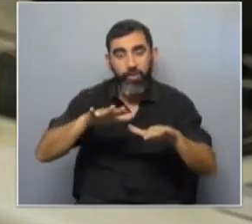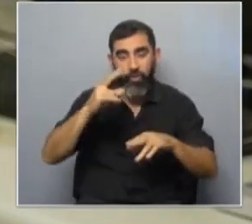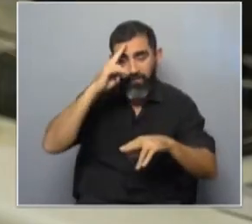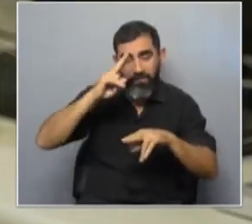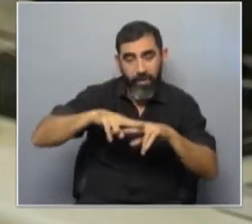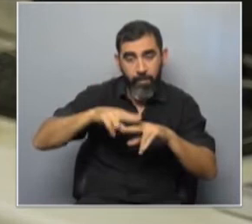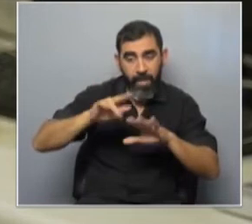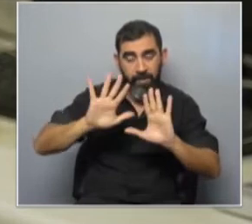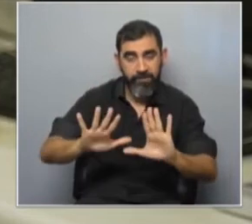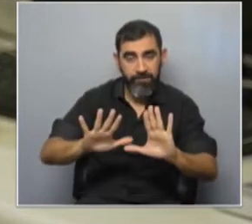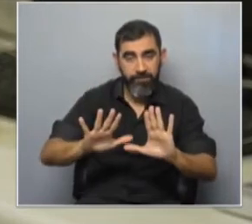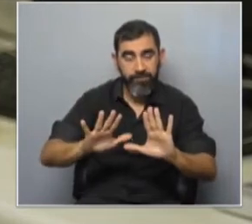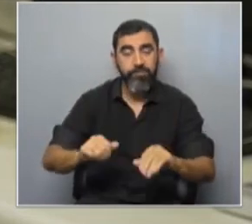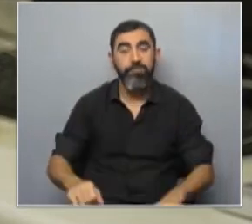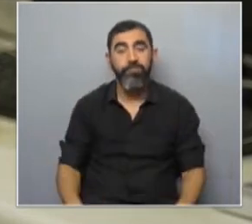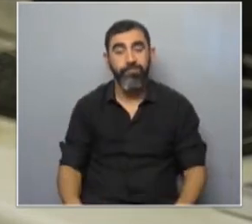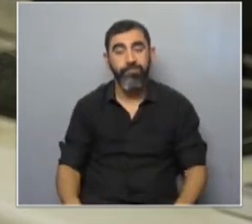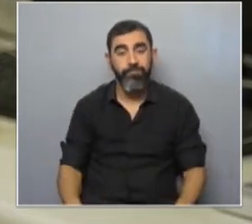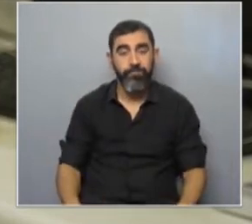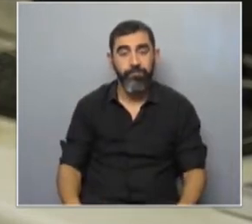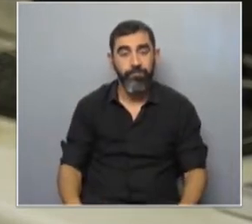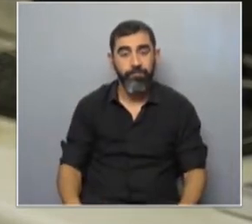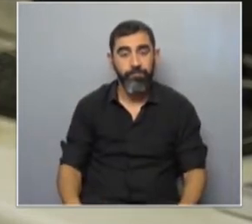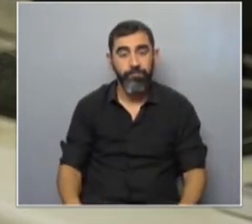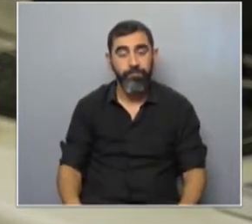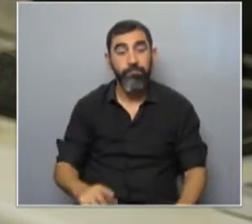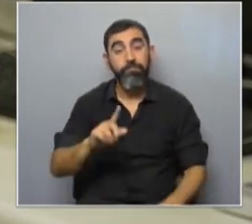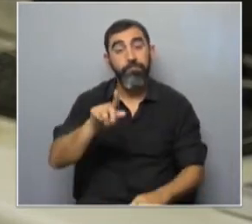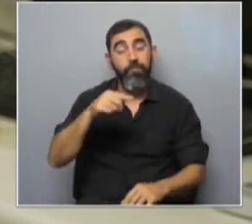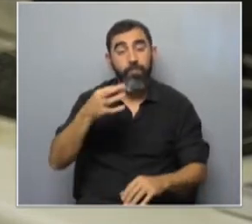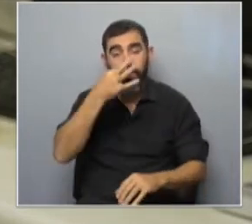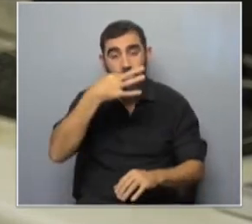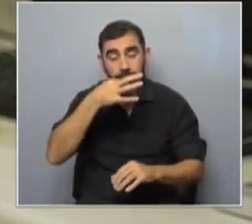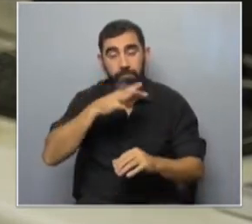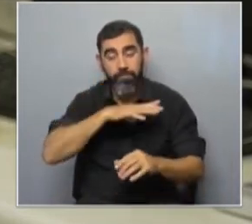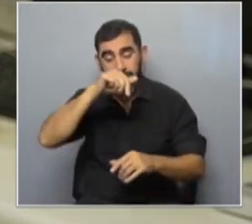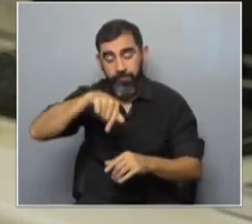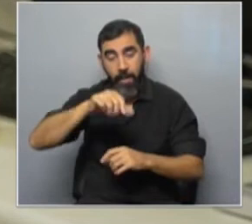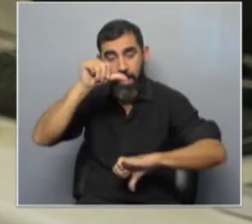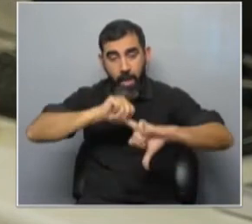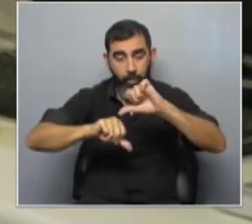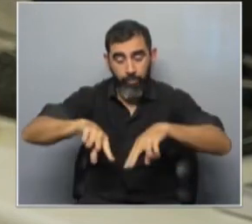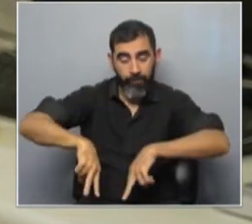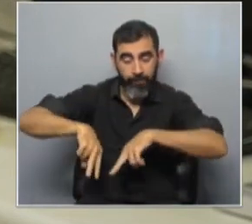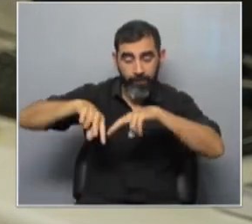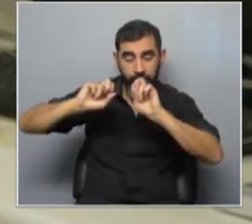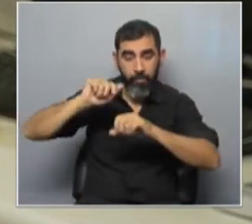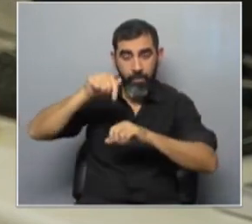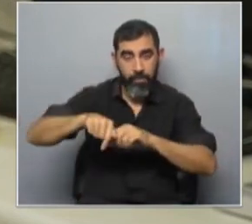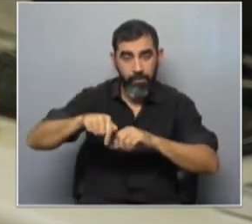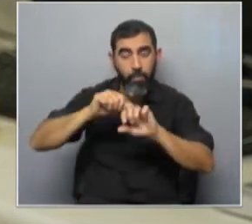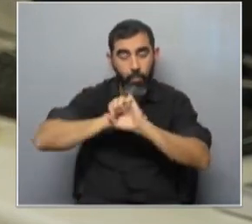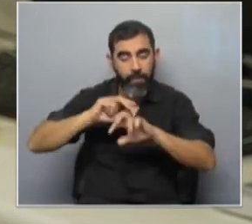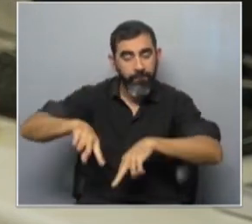cuadro de manos, pies y boca. Y luego eso nosotros lo recepcionamos en el laboratorio y